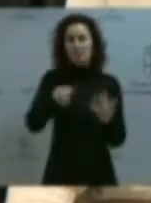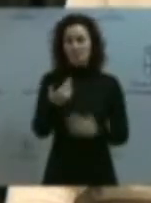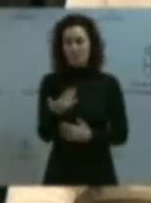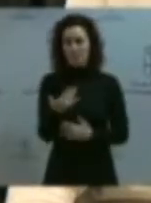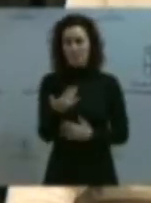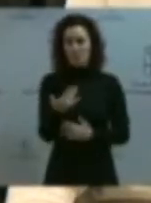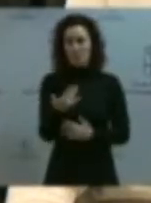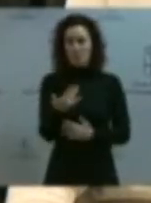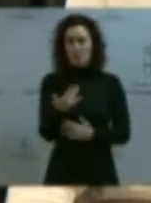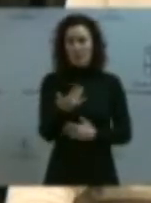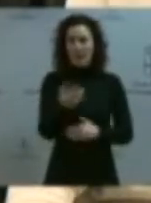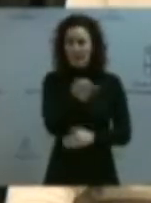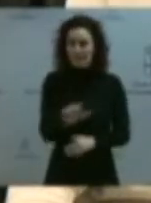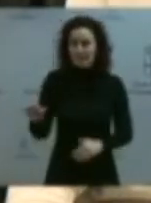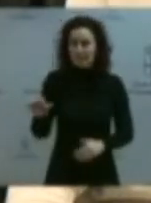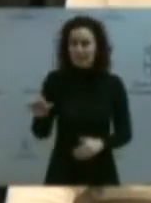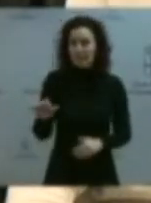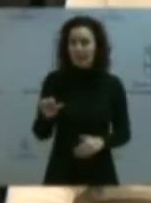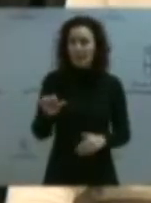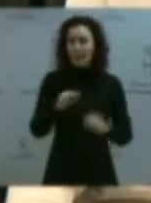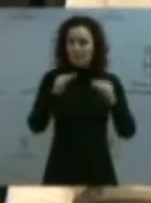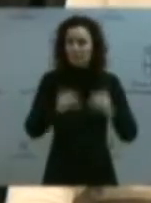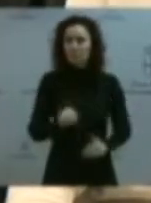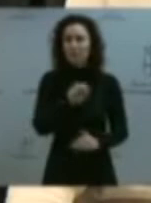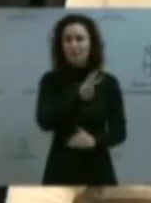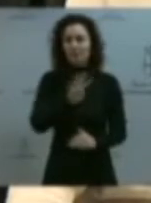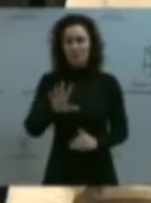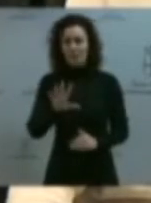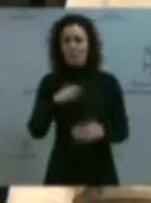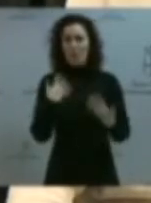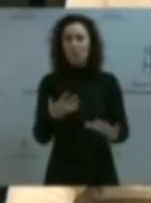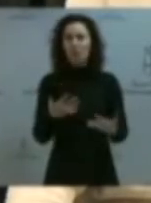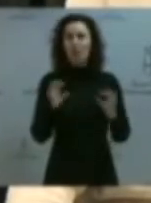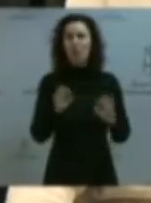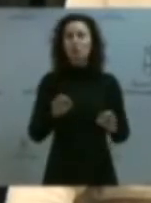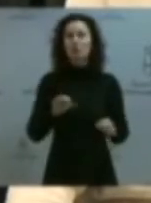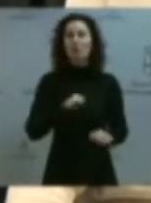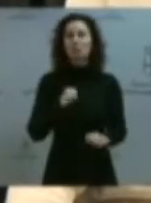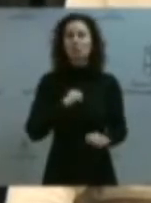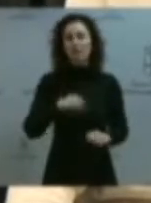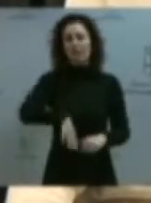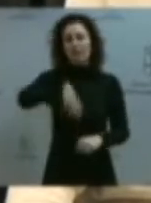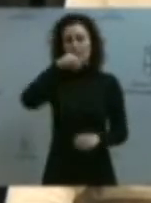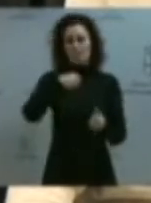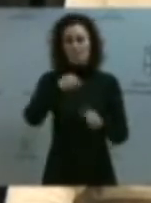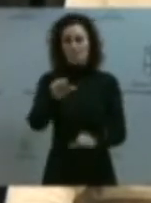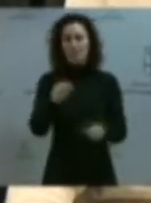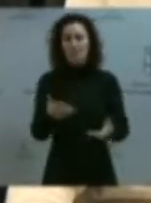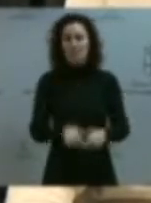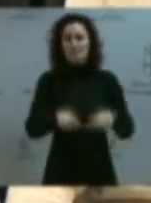35 actuales, el Hospital Universitario de Cabueñes también consiguió un aumento del 3% de la actividad quirúrgica total del